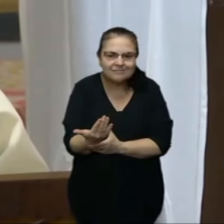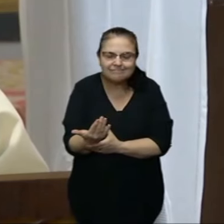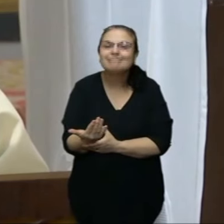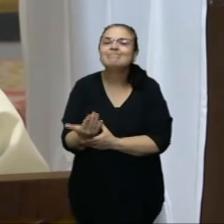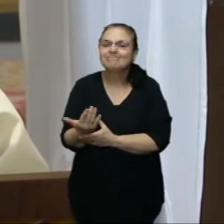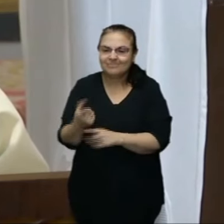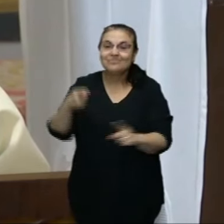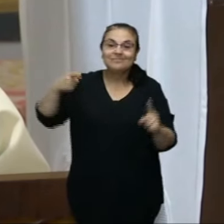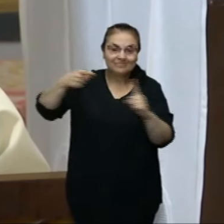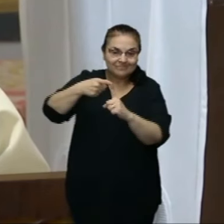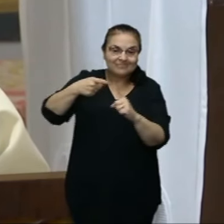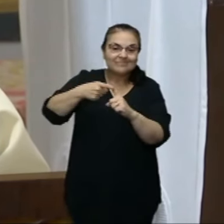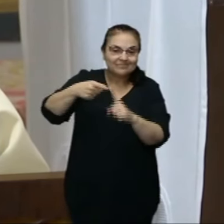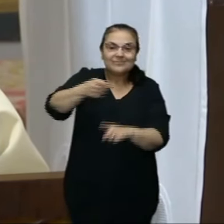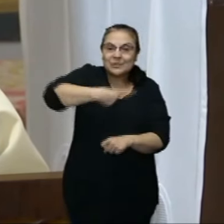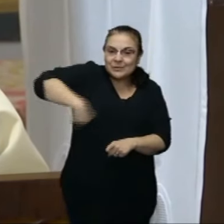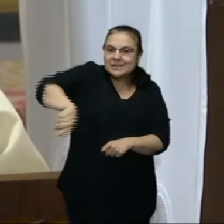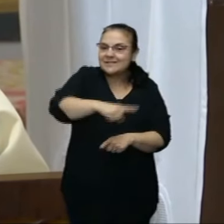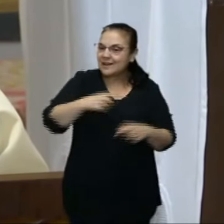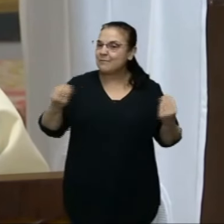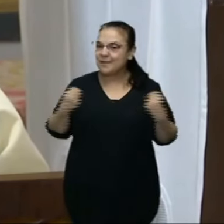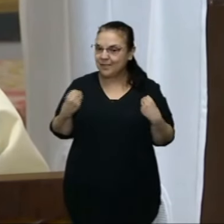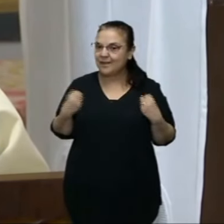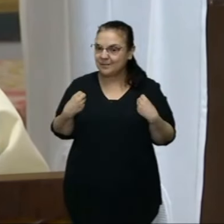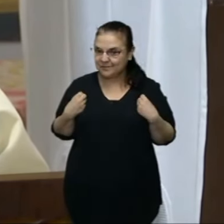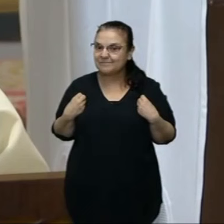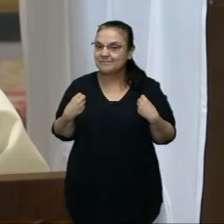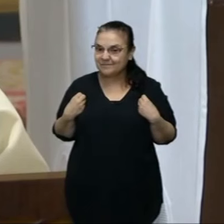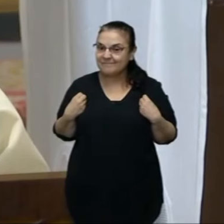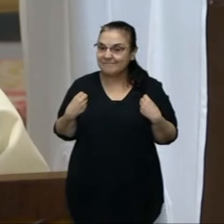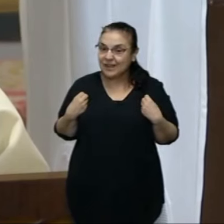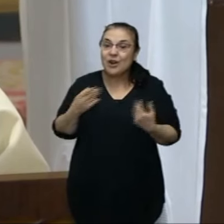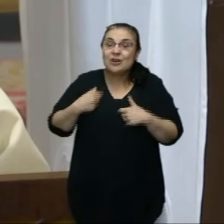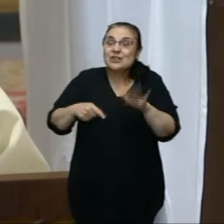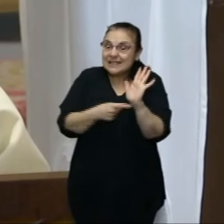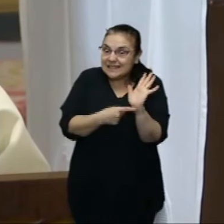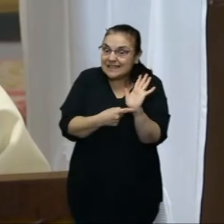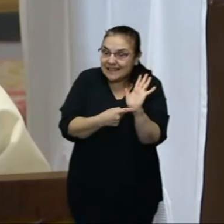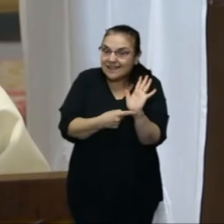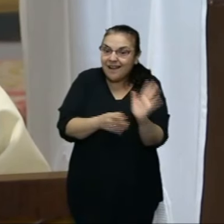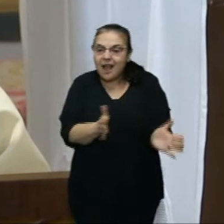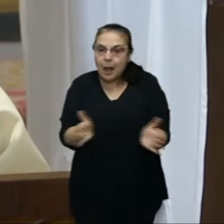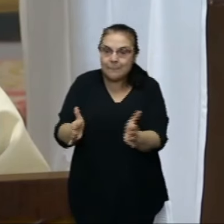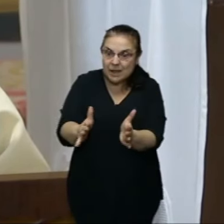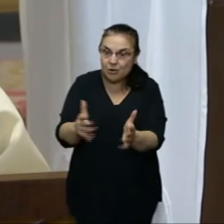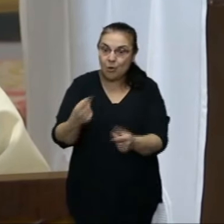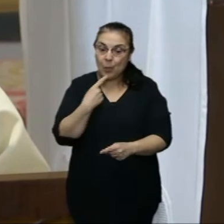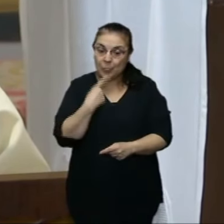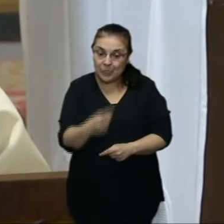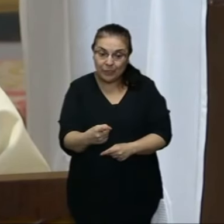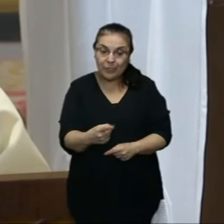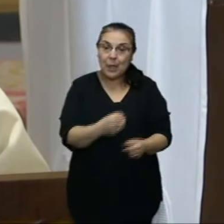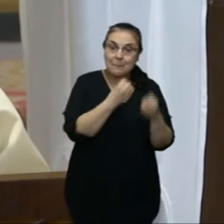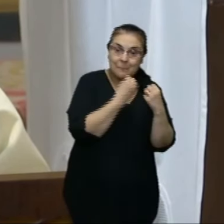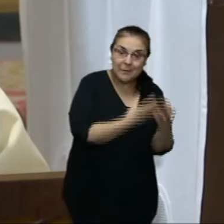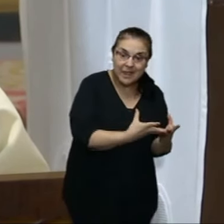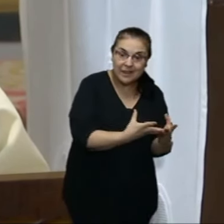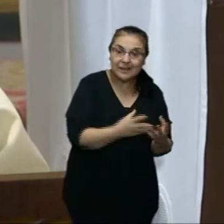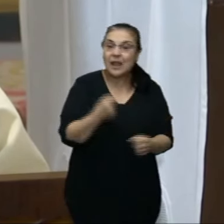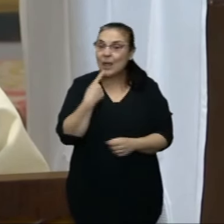que nos enseña a caminar, el que nos muestra ese camino, el que nos dice dónde está el bien, dónde está el